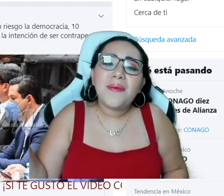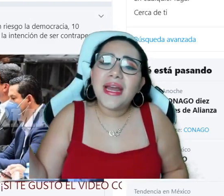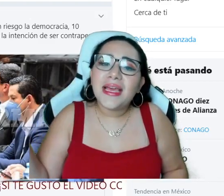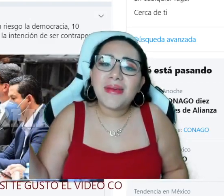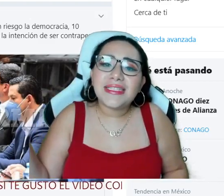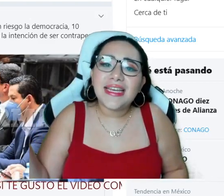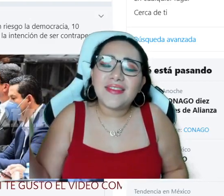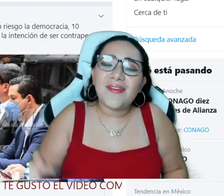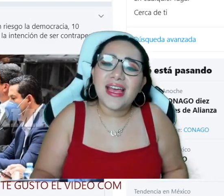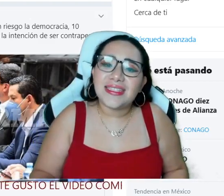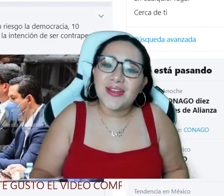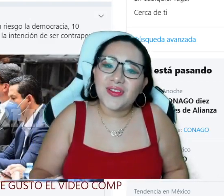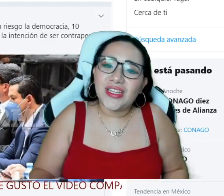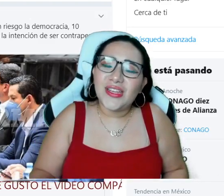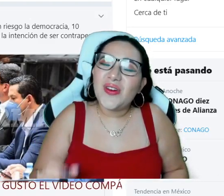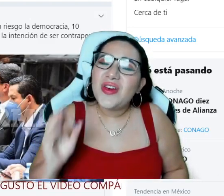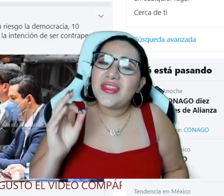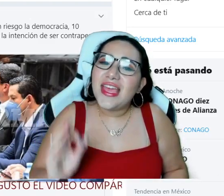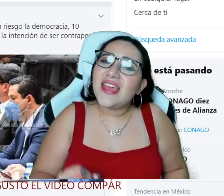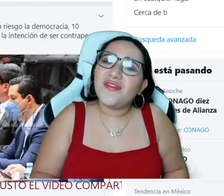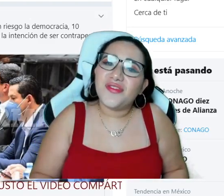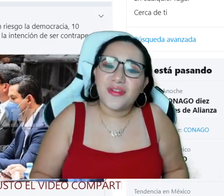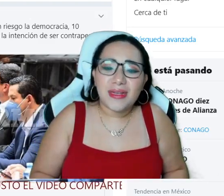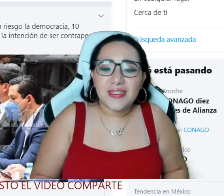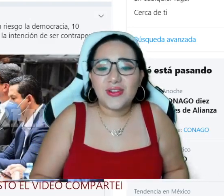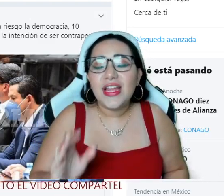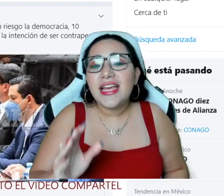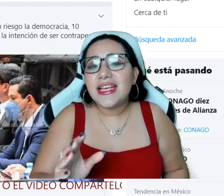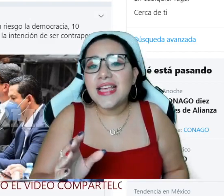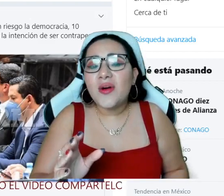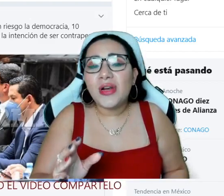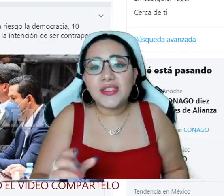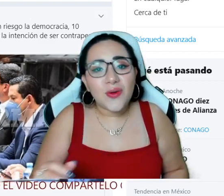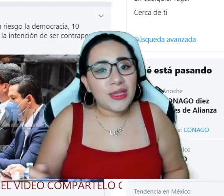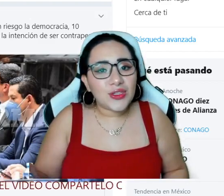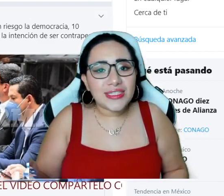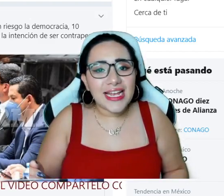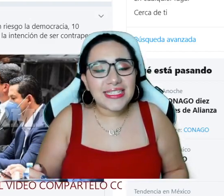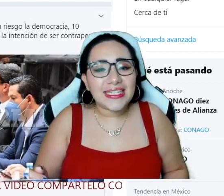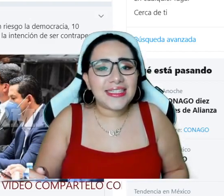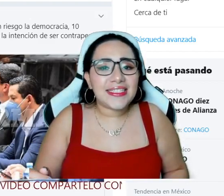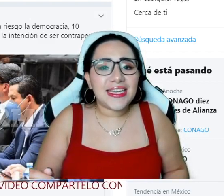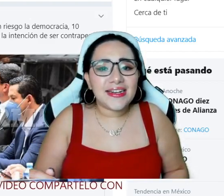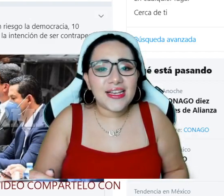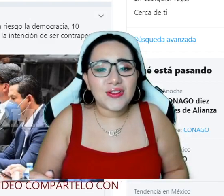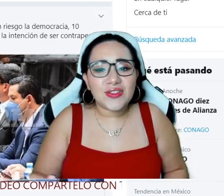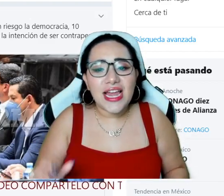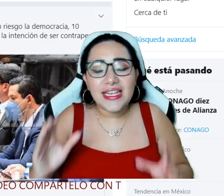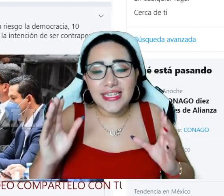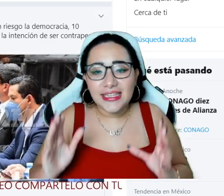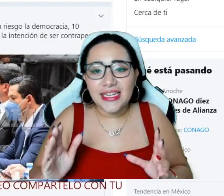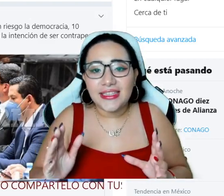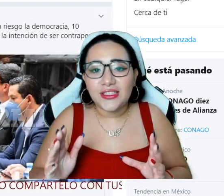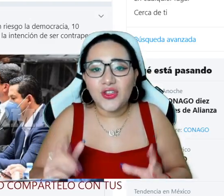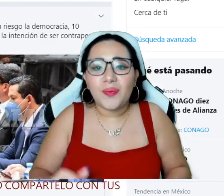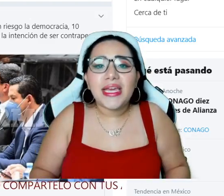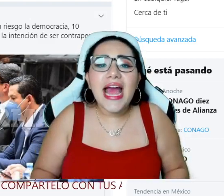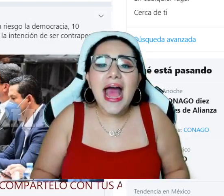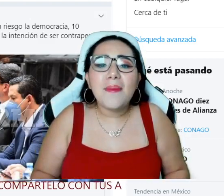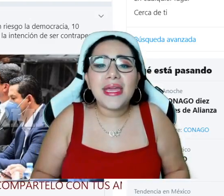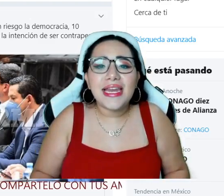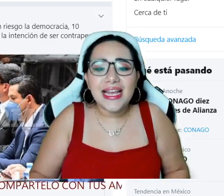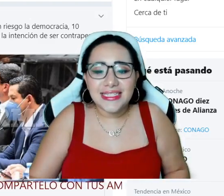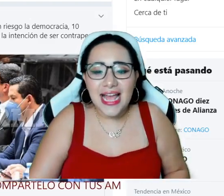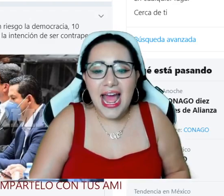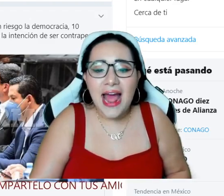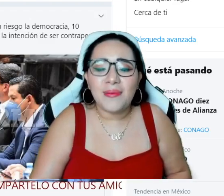para que más gente vea este contenido de información y es que como les comento se hace en redes sociales el trending topic